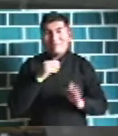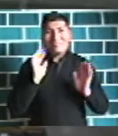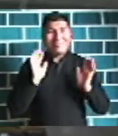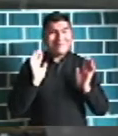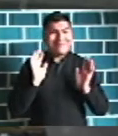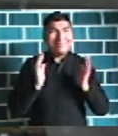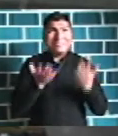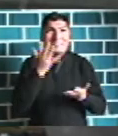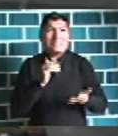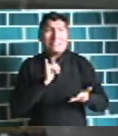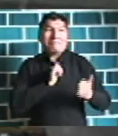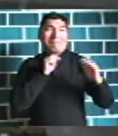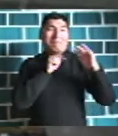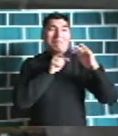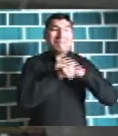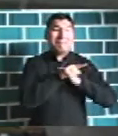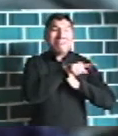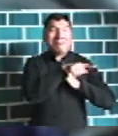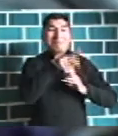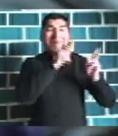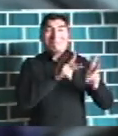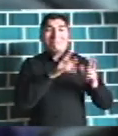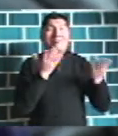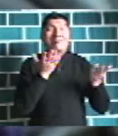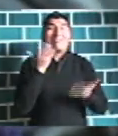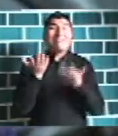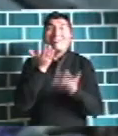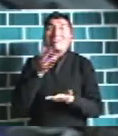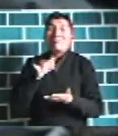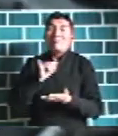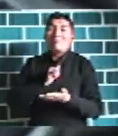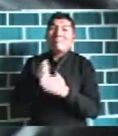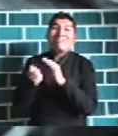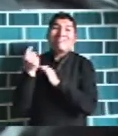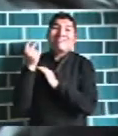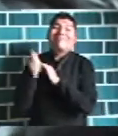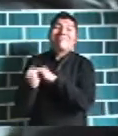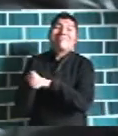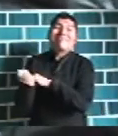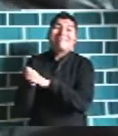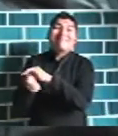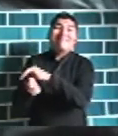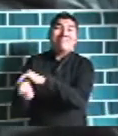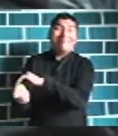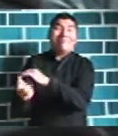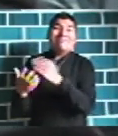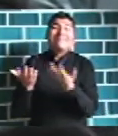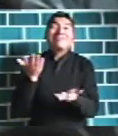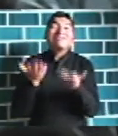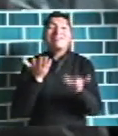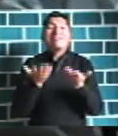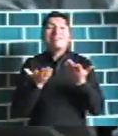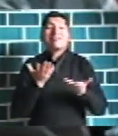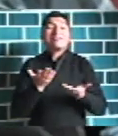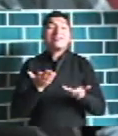acaso he matado a alguien acaso soy corrupto acaso